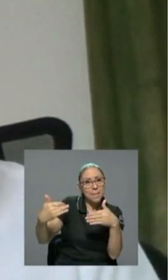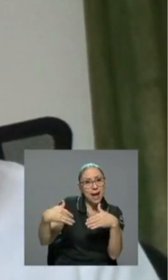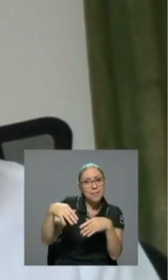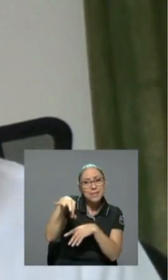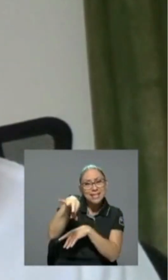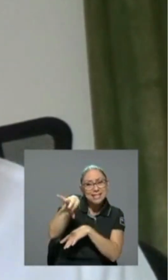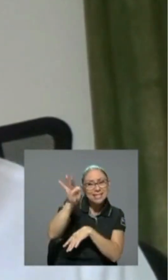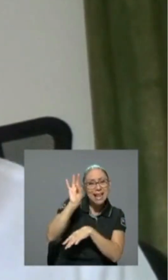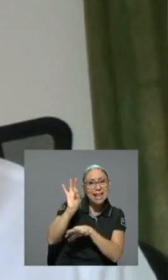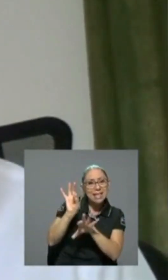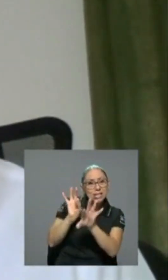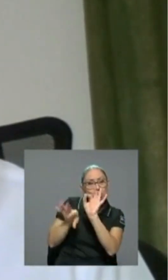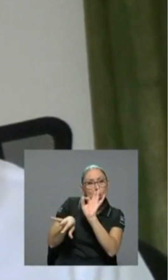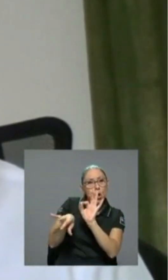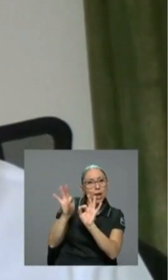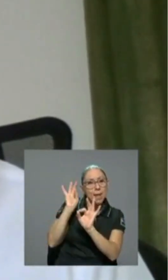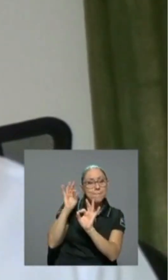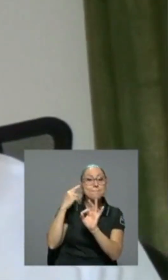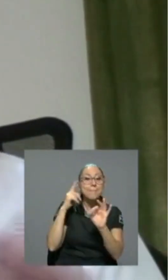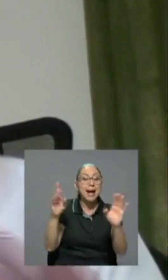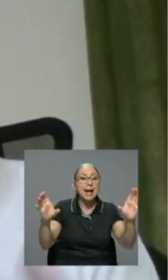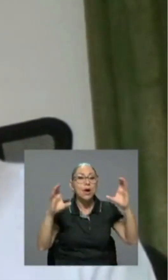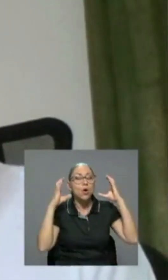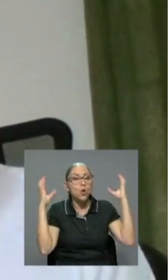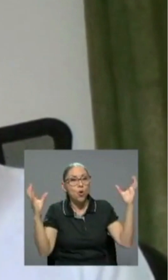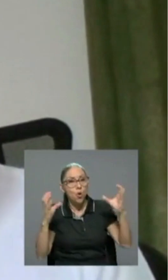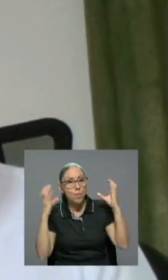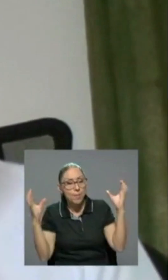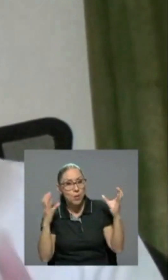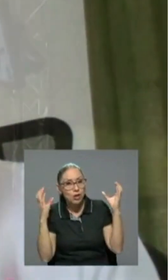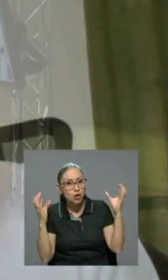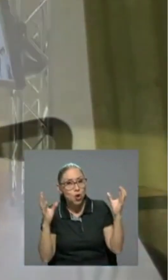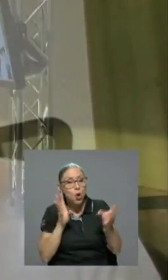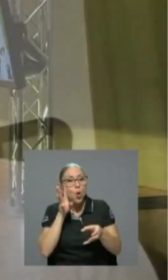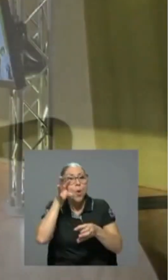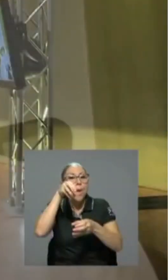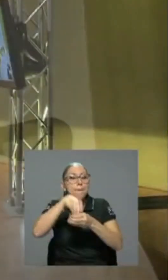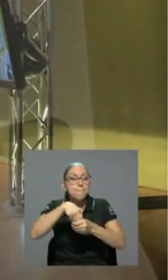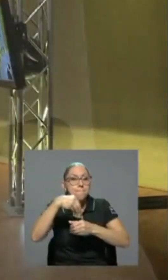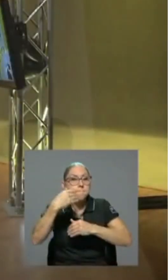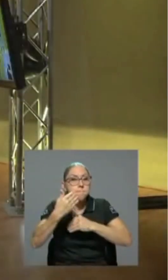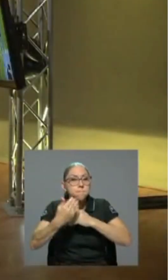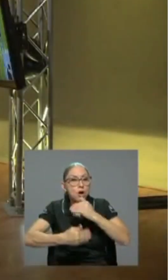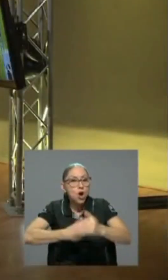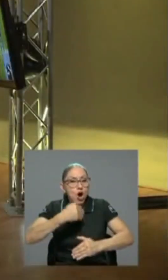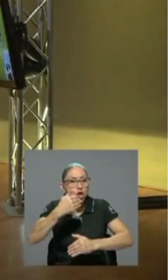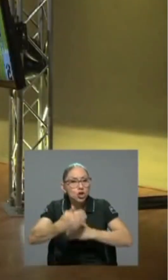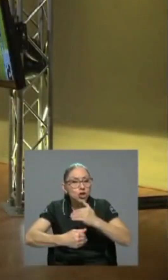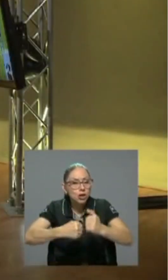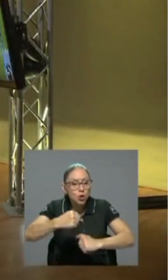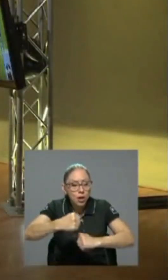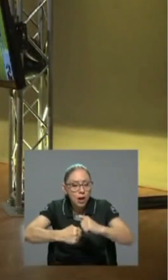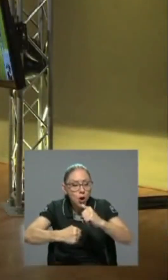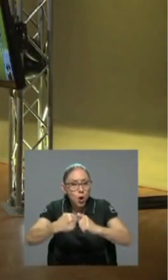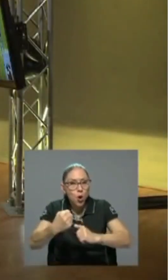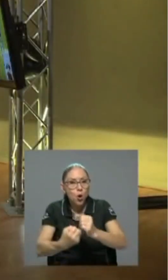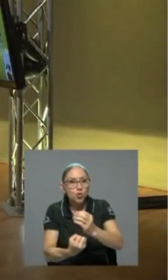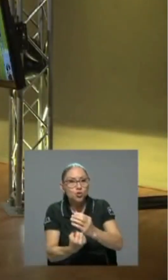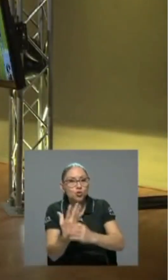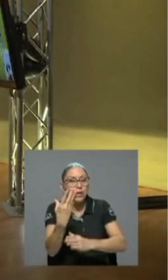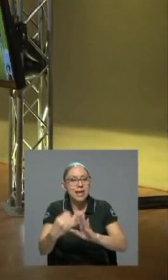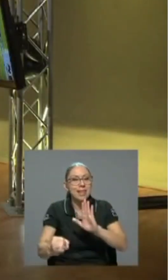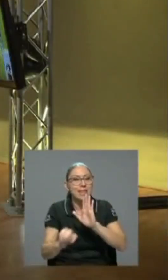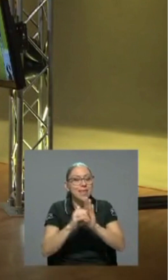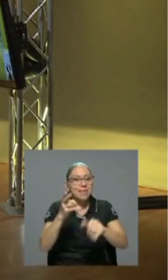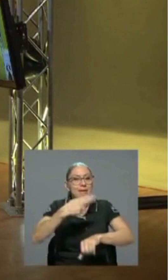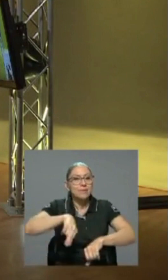parte para la conmemoración y como parte de ese proceso de construir la identidad nacional de Panamá